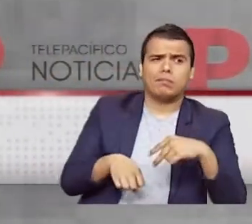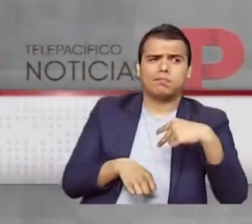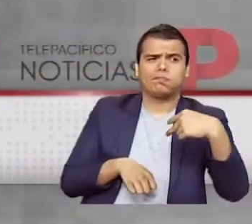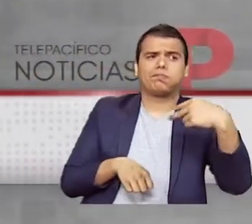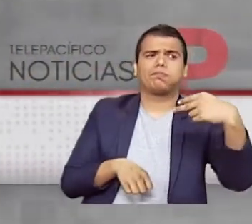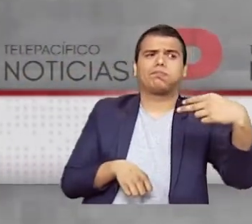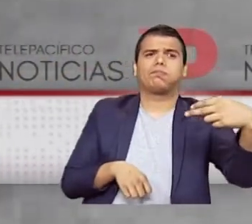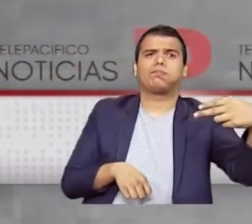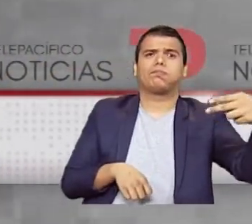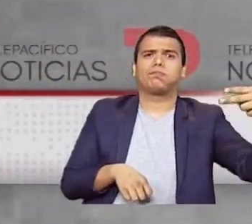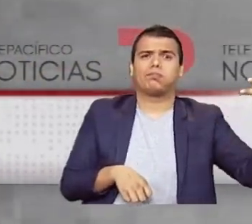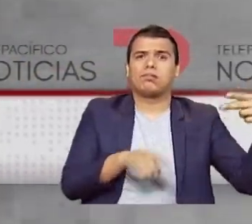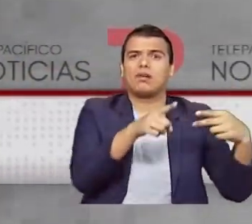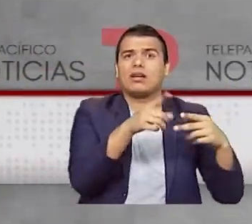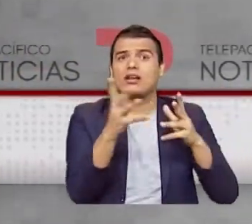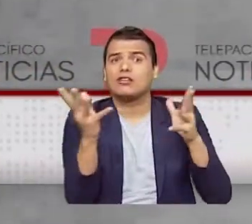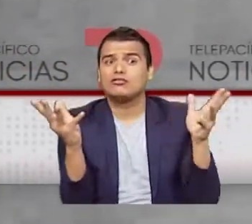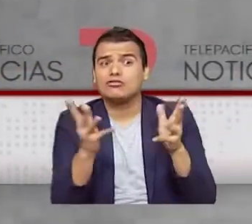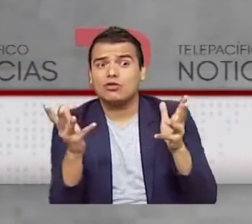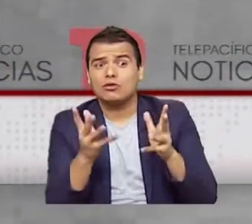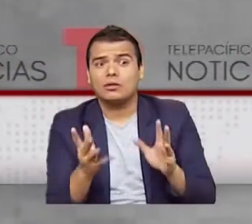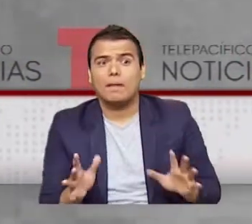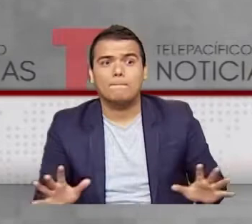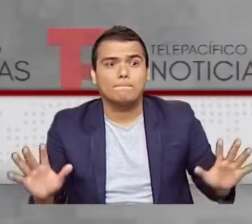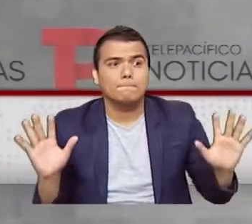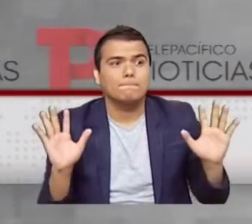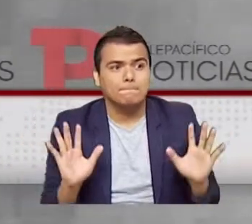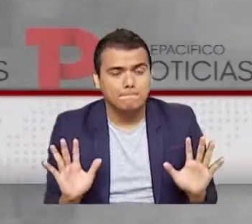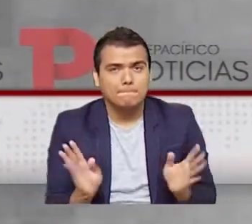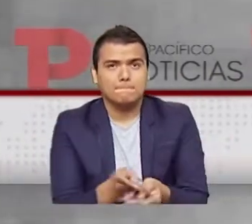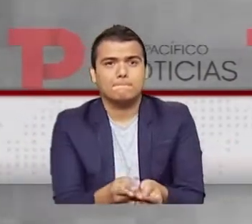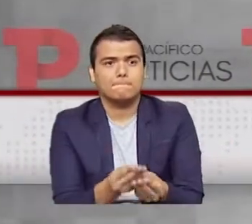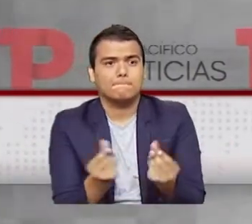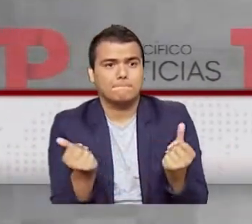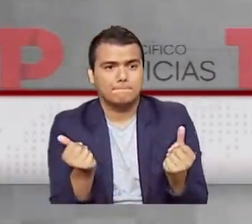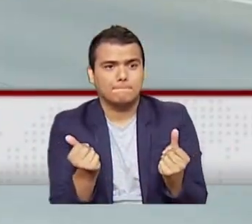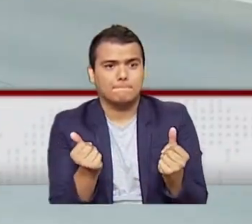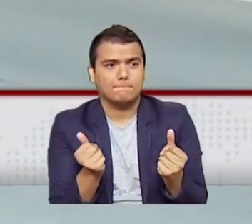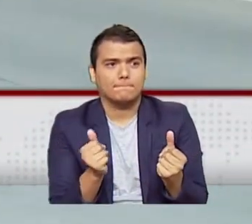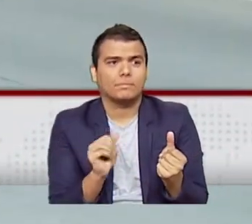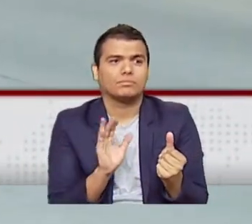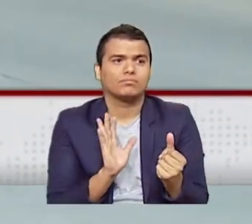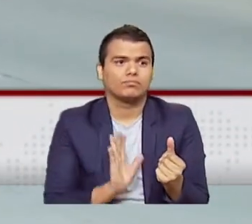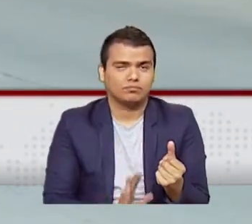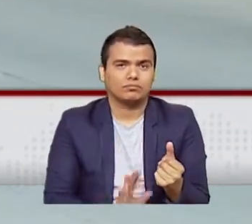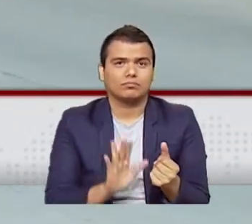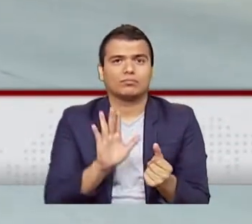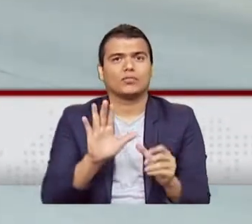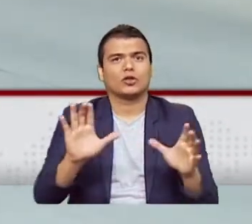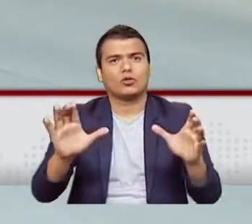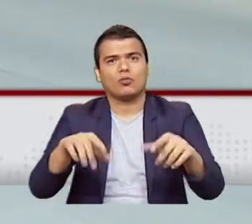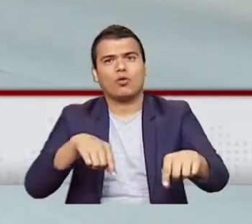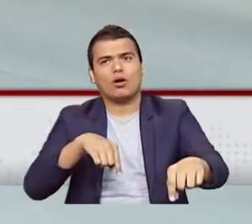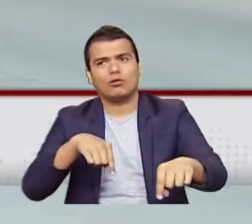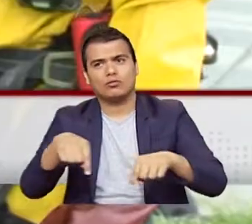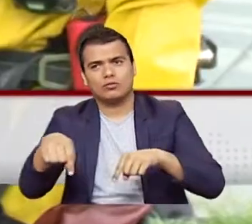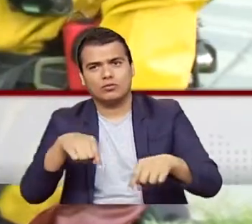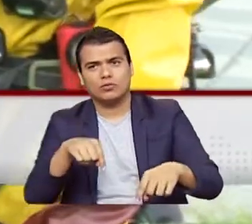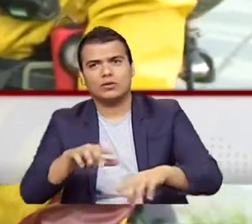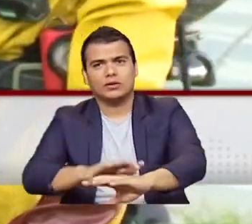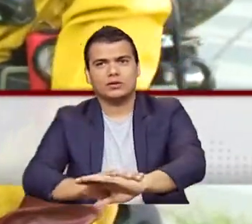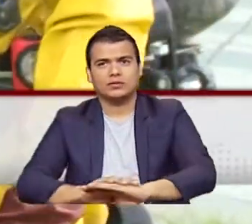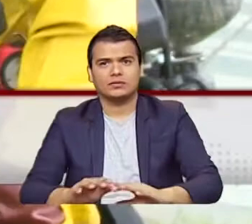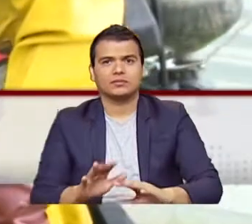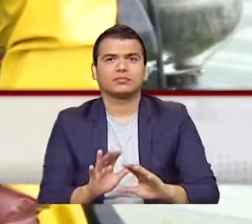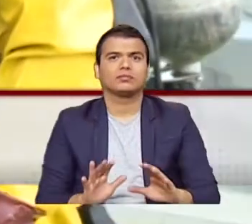se perdió el rastro de él sobre la carrera 39 con calle 25 las autoridades los organismos de socorro estuvieron buscándolo